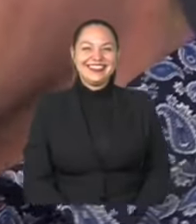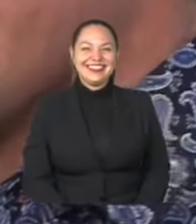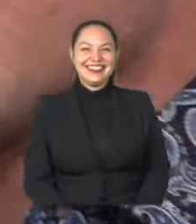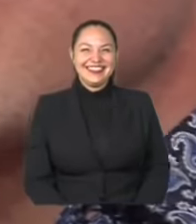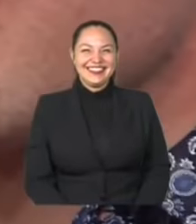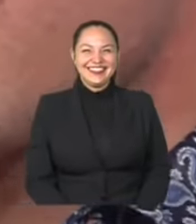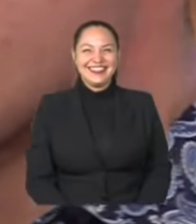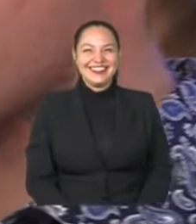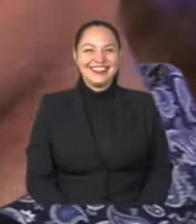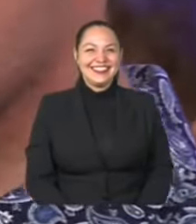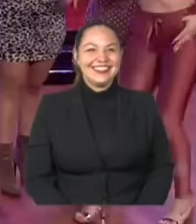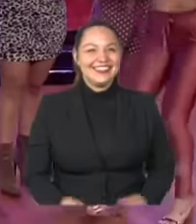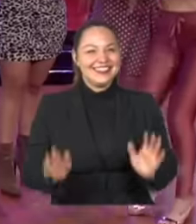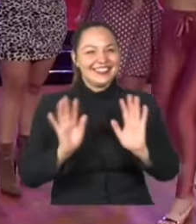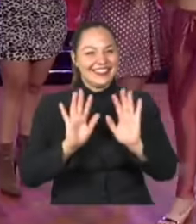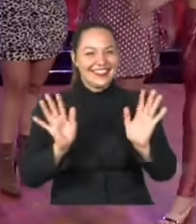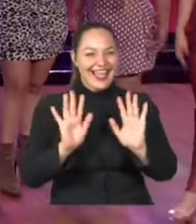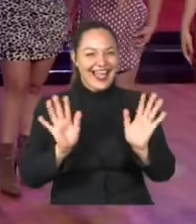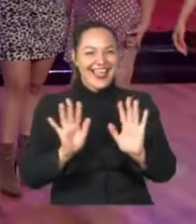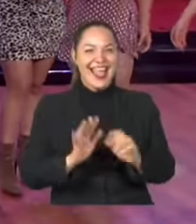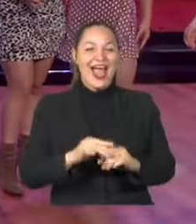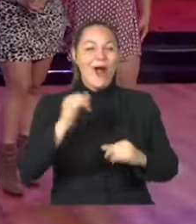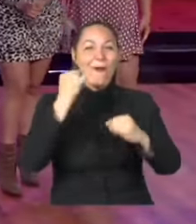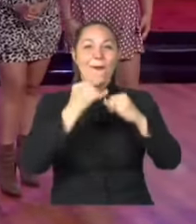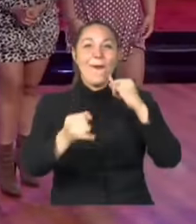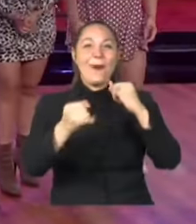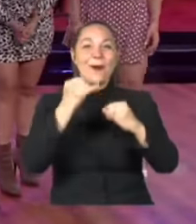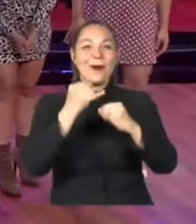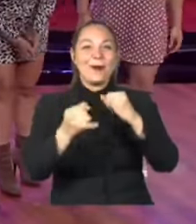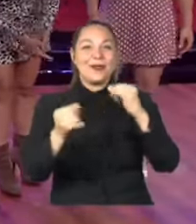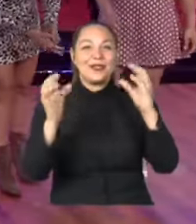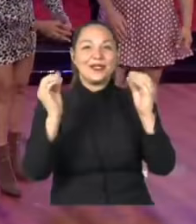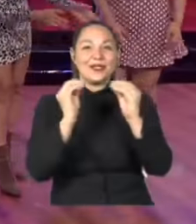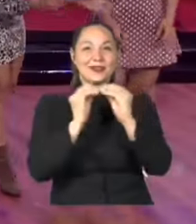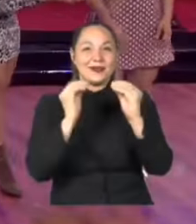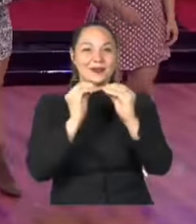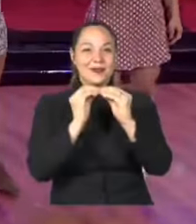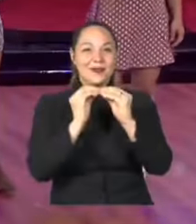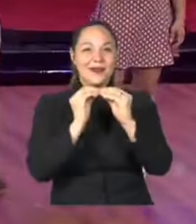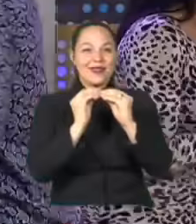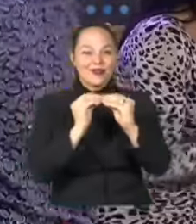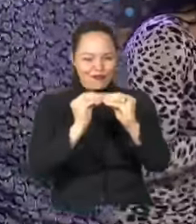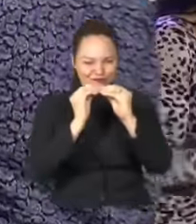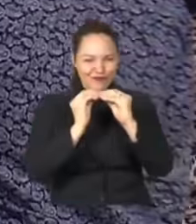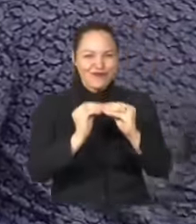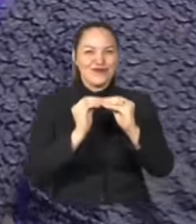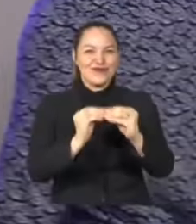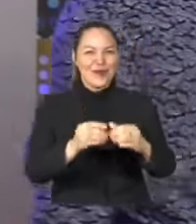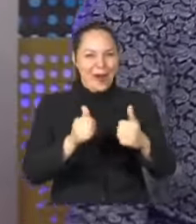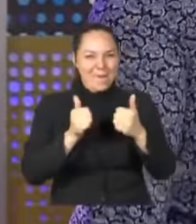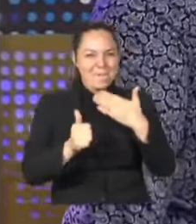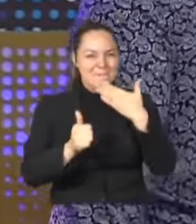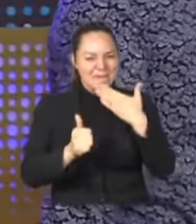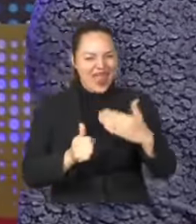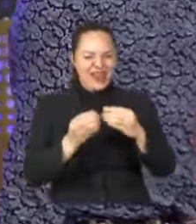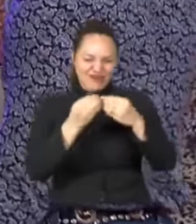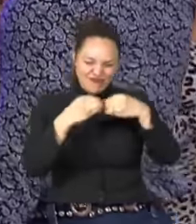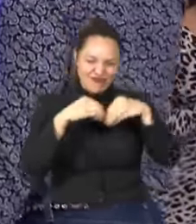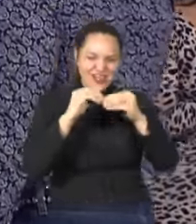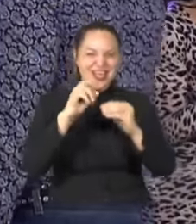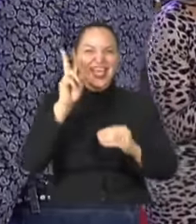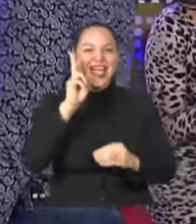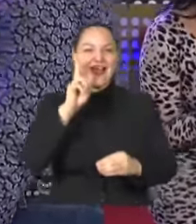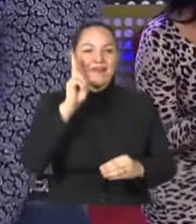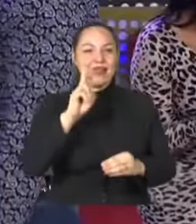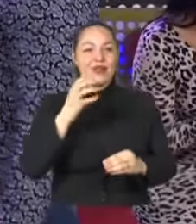¡Oh! Y ahora va el último. Y bien dado. Quiero decir una cosa. Quiero decir una